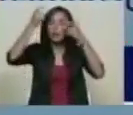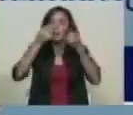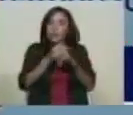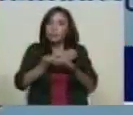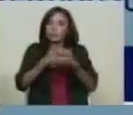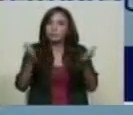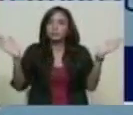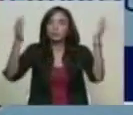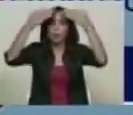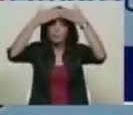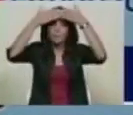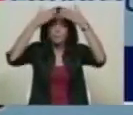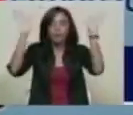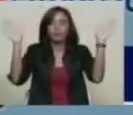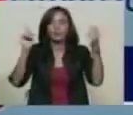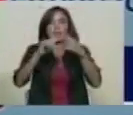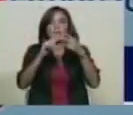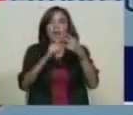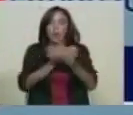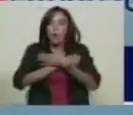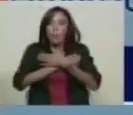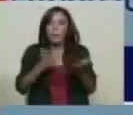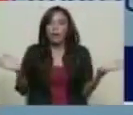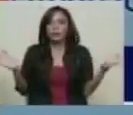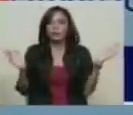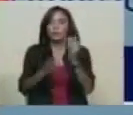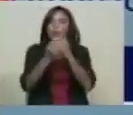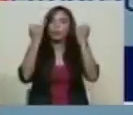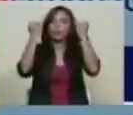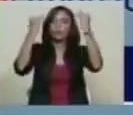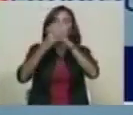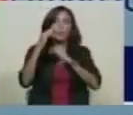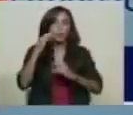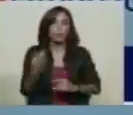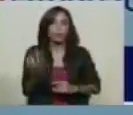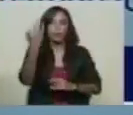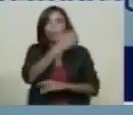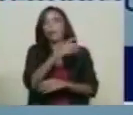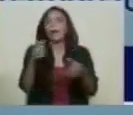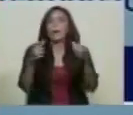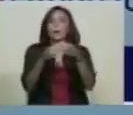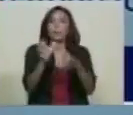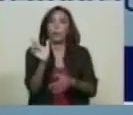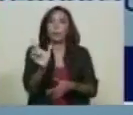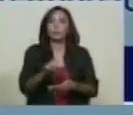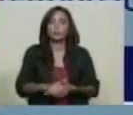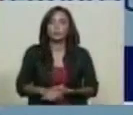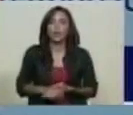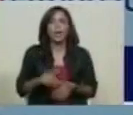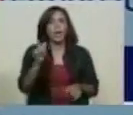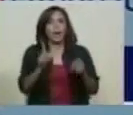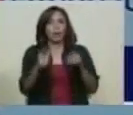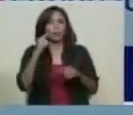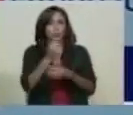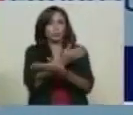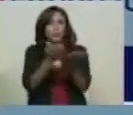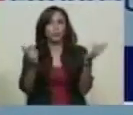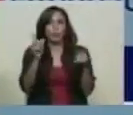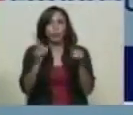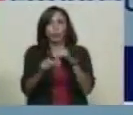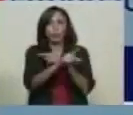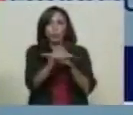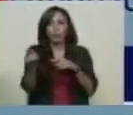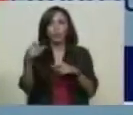todos nosotros y los brazos cuando creó el Partido Socialista Unido de Venezuela. Muchos de ustedes